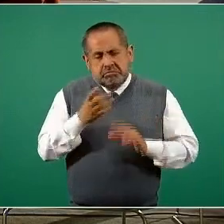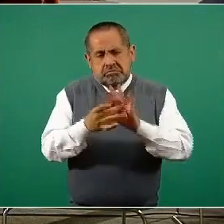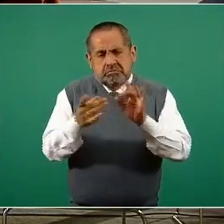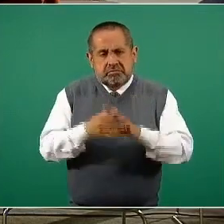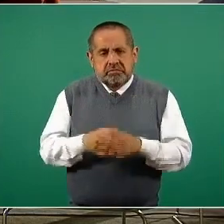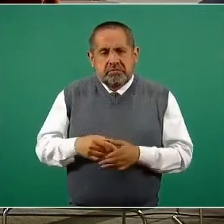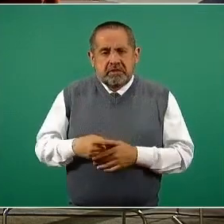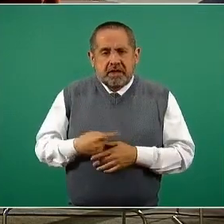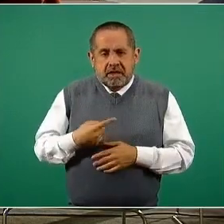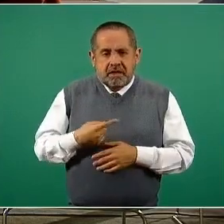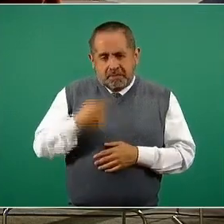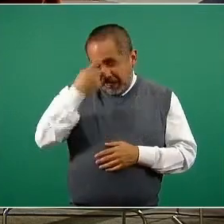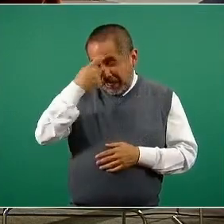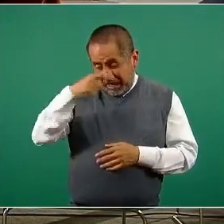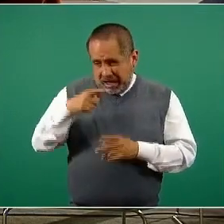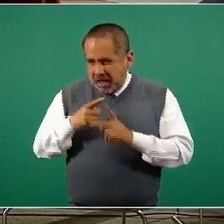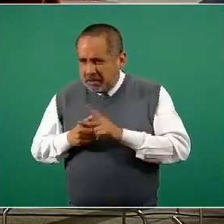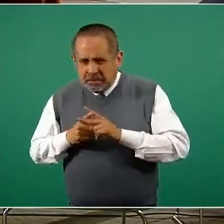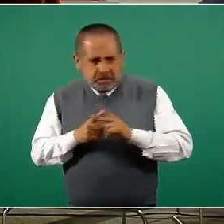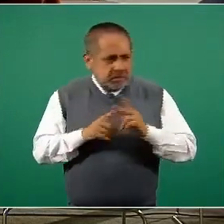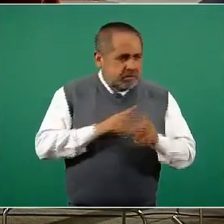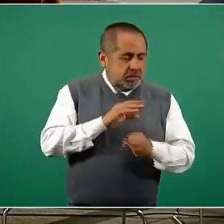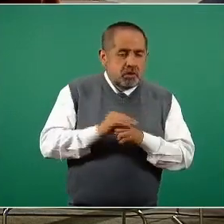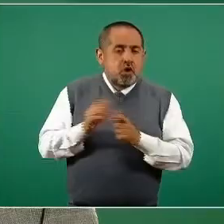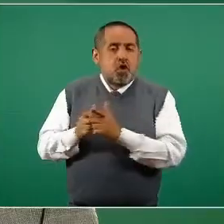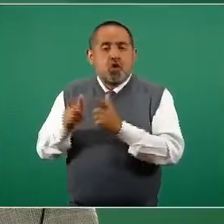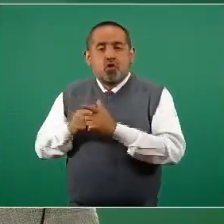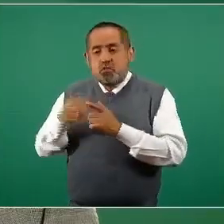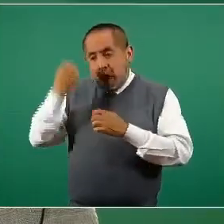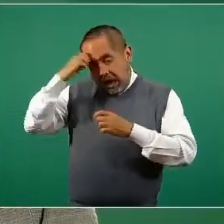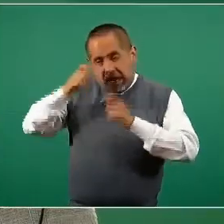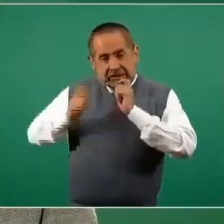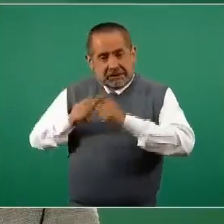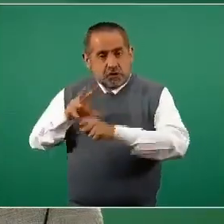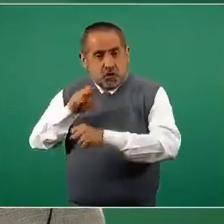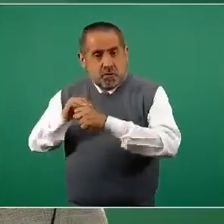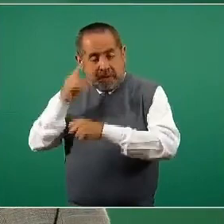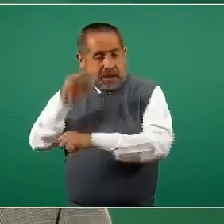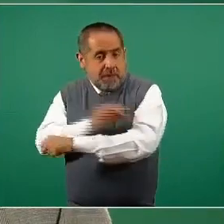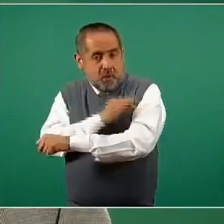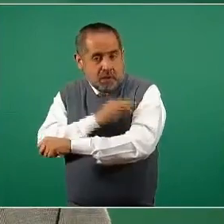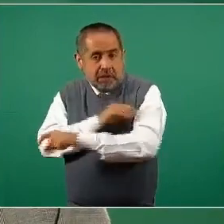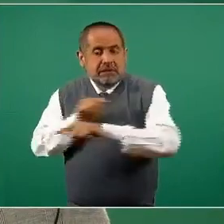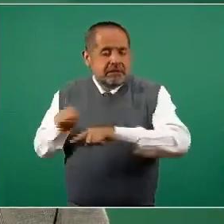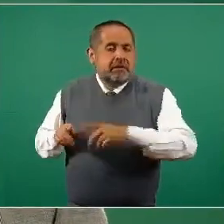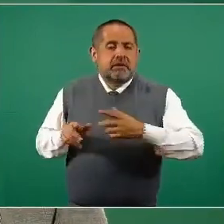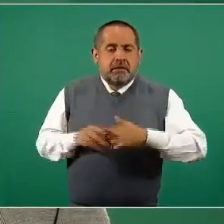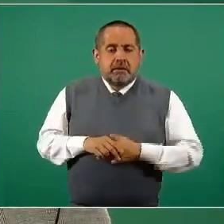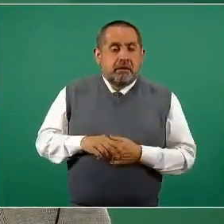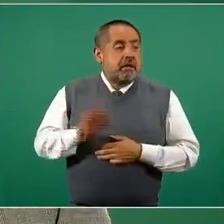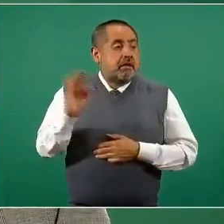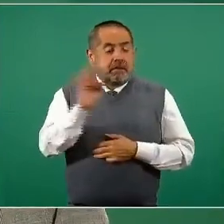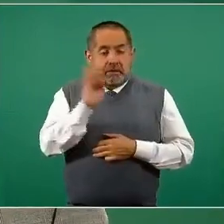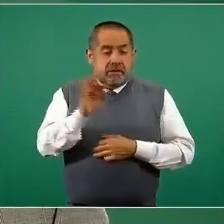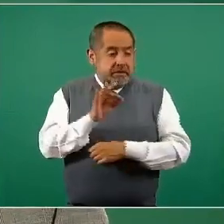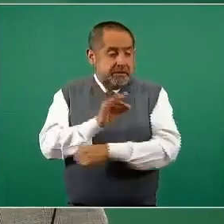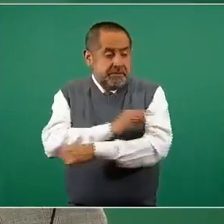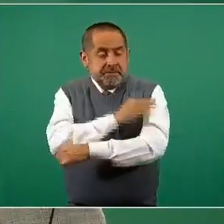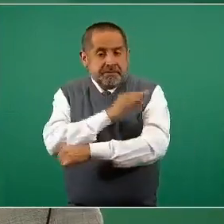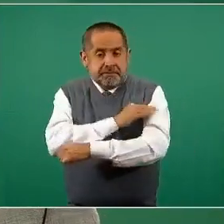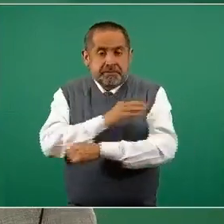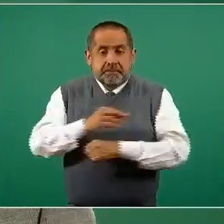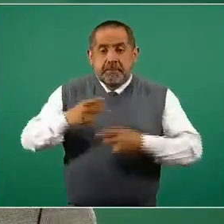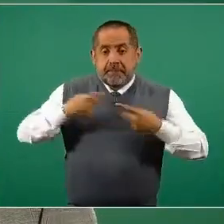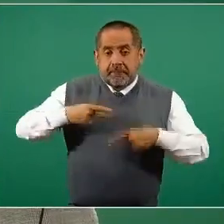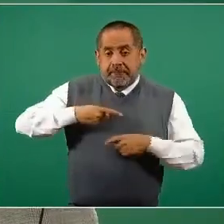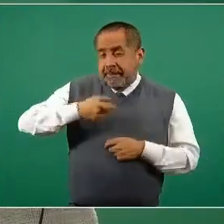de acuerdo a las modelaciones matemáticas que hizo el Grupo Técnico Asesor de Vacunación, si vacunamos empezando por